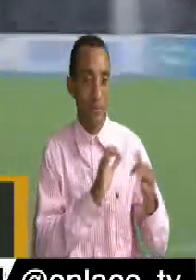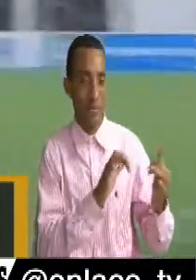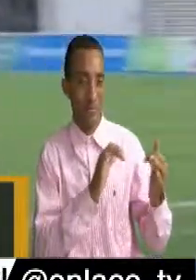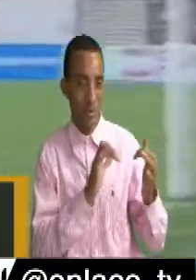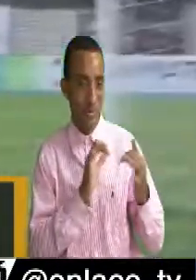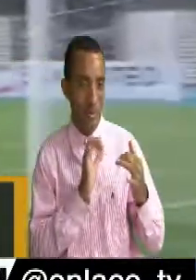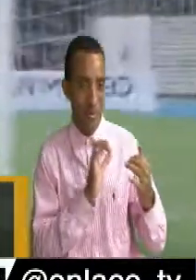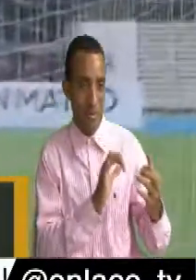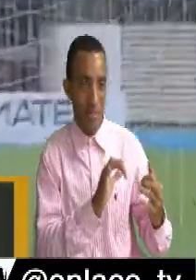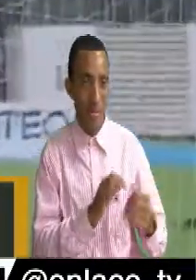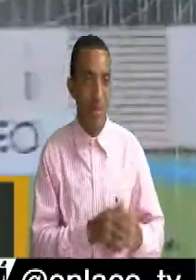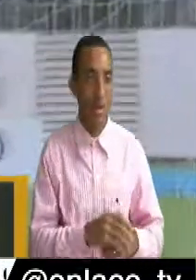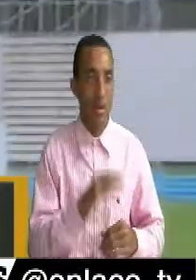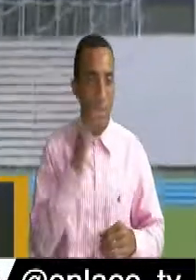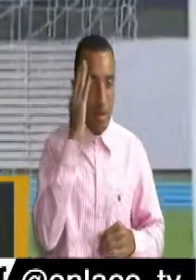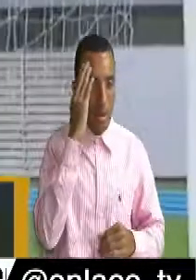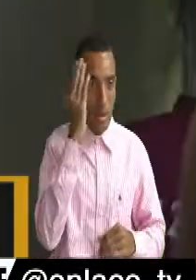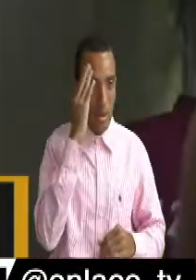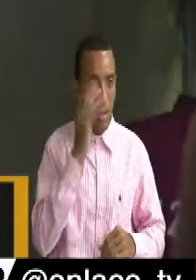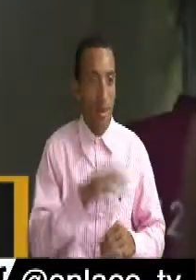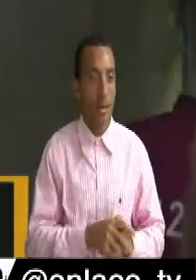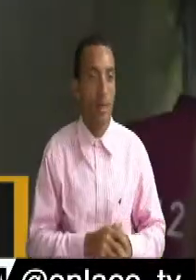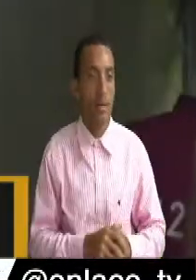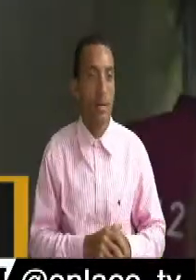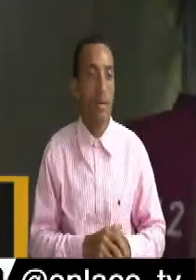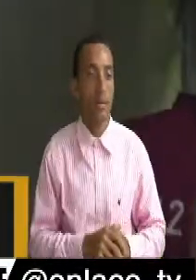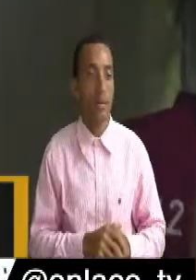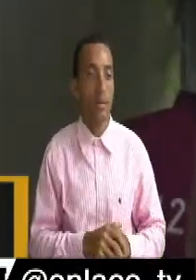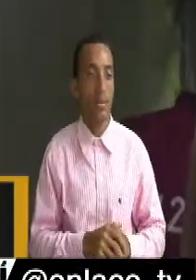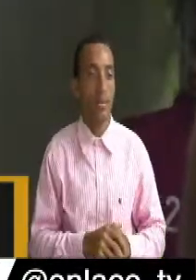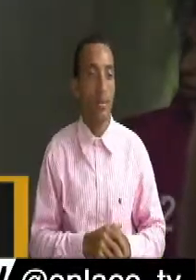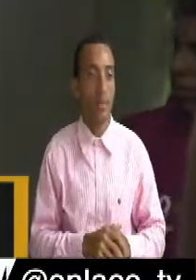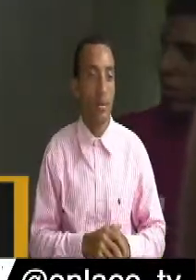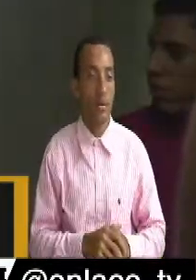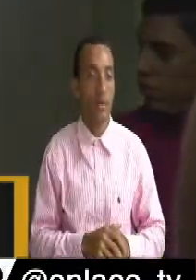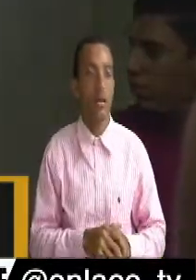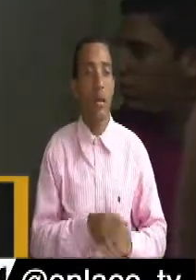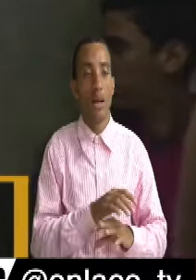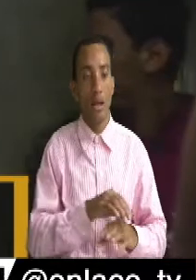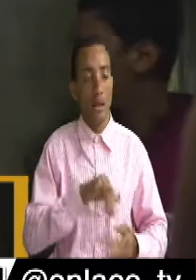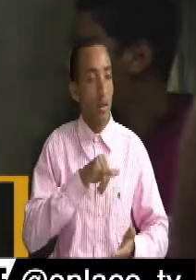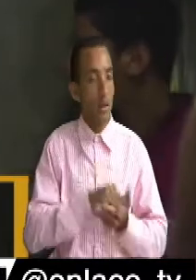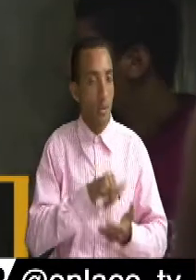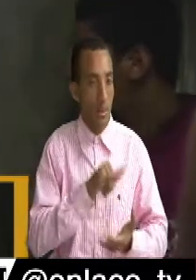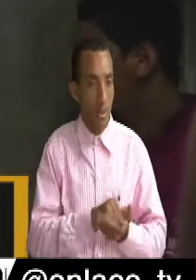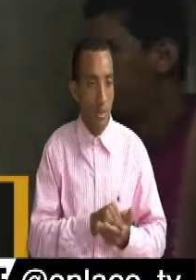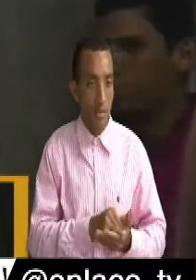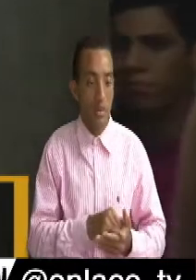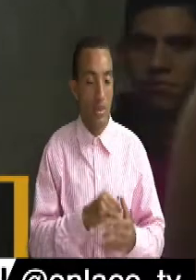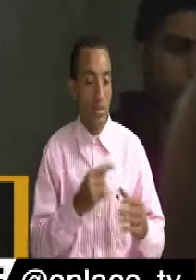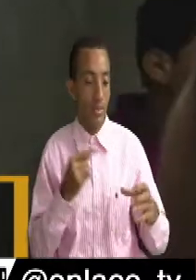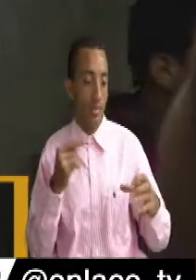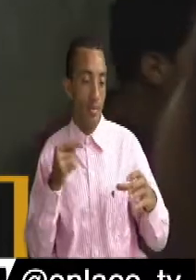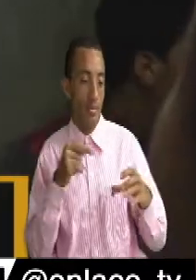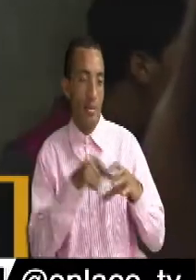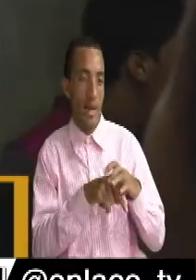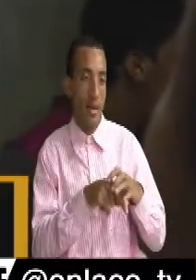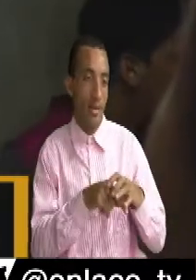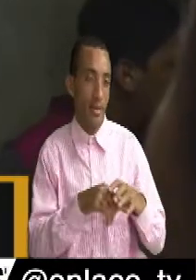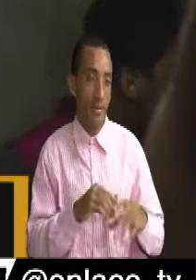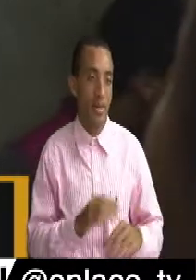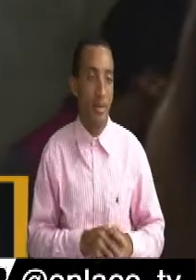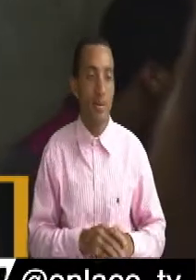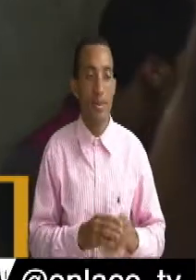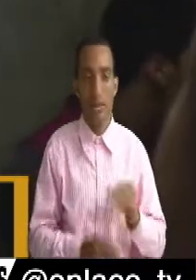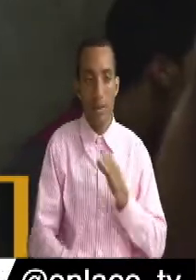imponerse en esa habilidad pues arriba por ahí, de esa misma forma nos marcan, pero pues nos toca